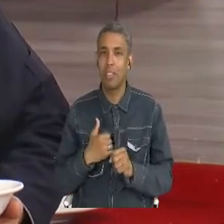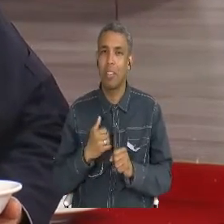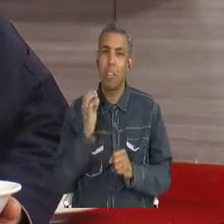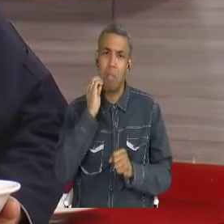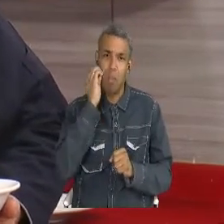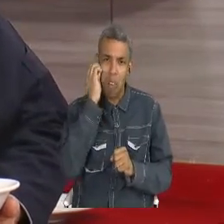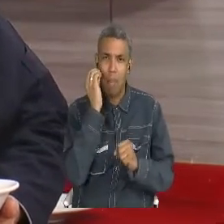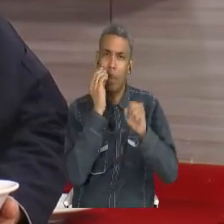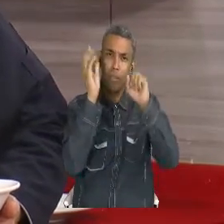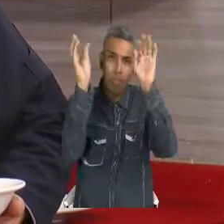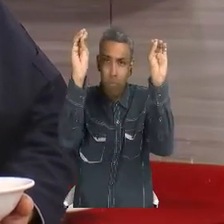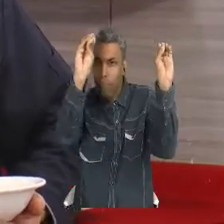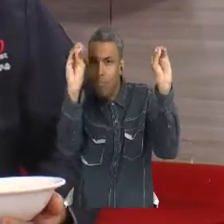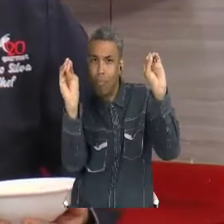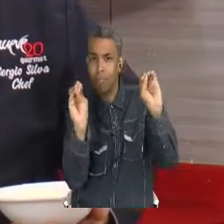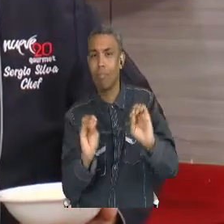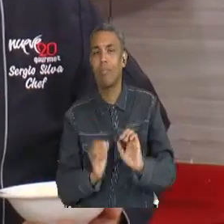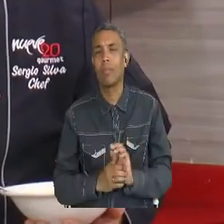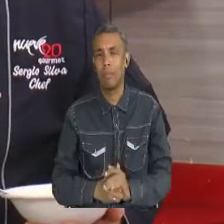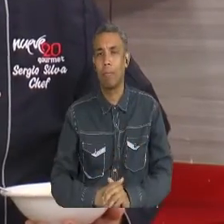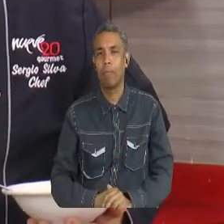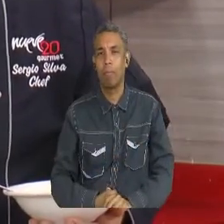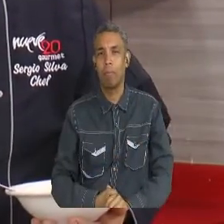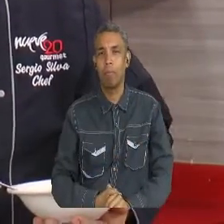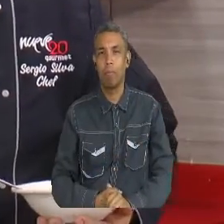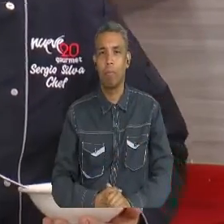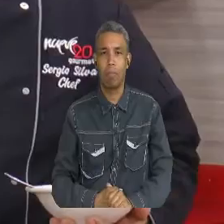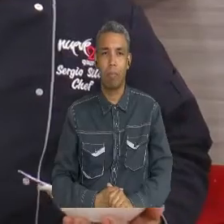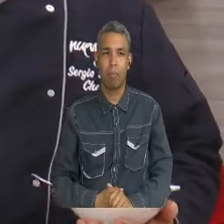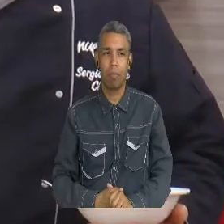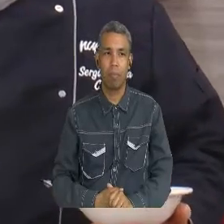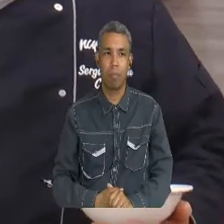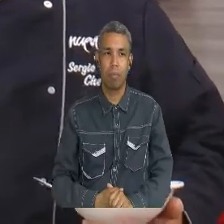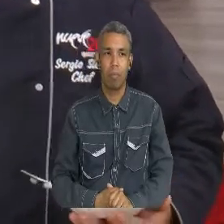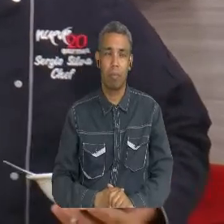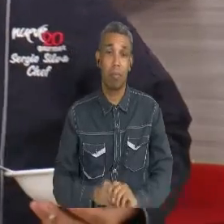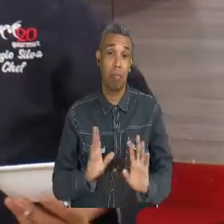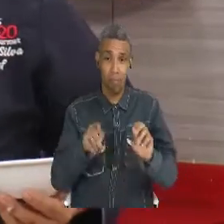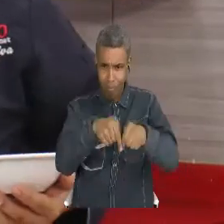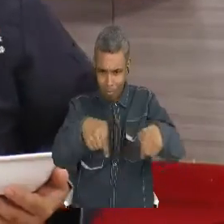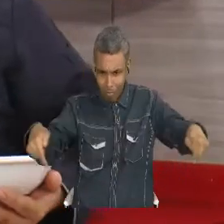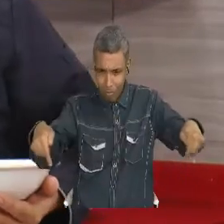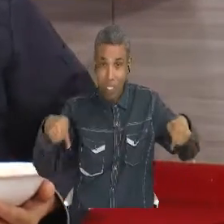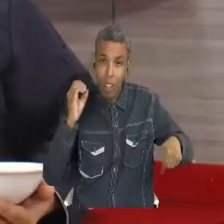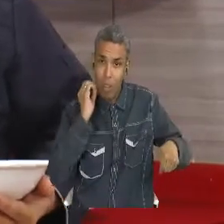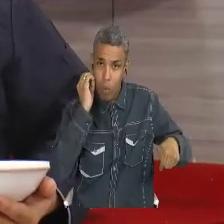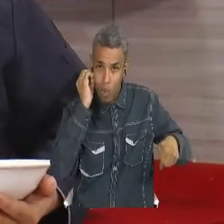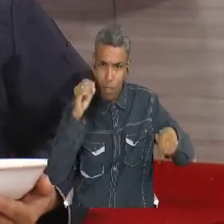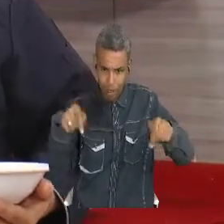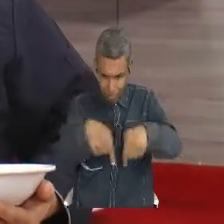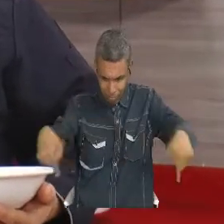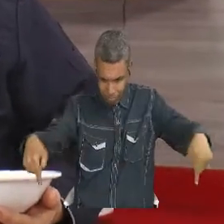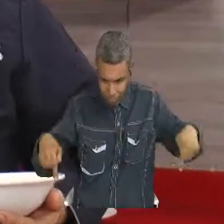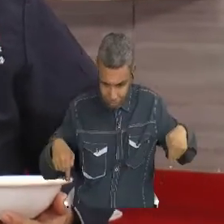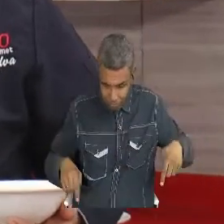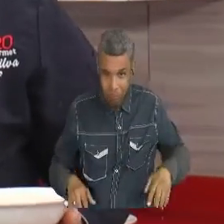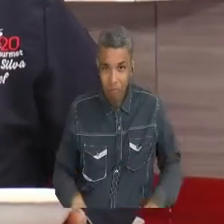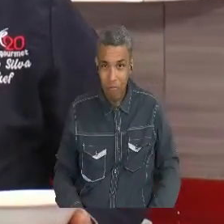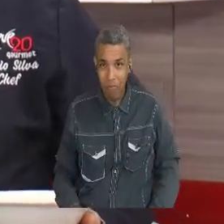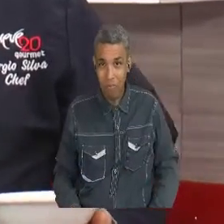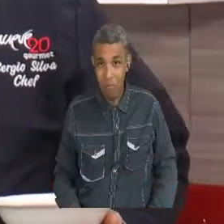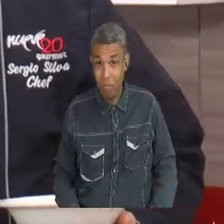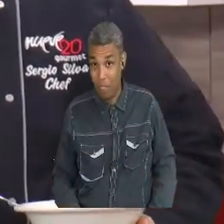le agregamos a la hora de la compra, de saber diseñar su espacio, uh-huh, no será incluido dentro del